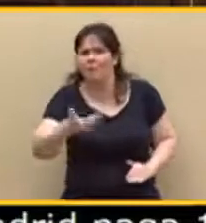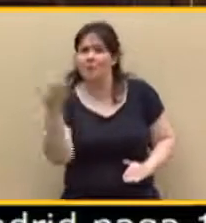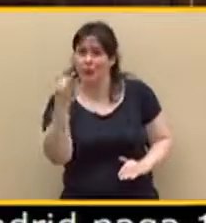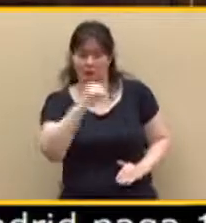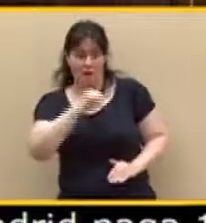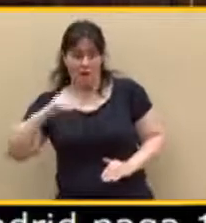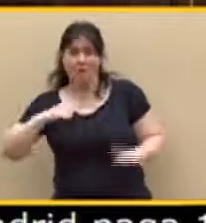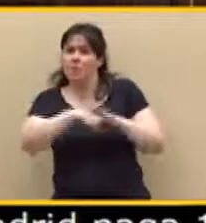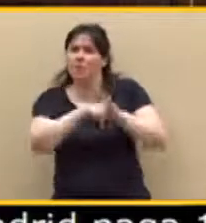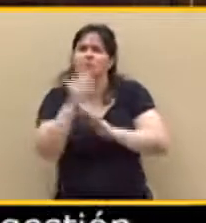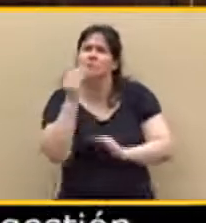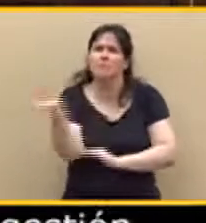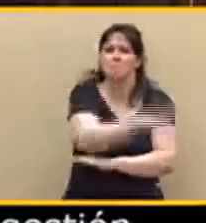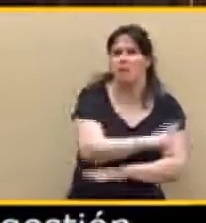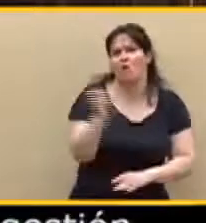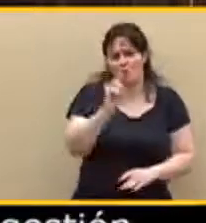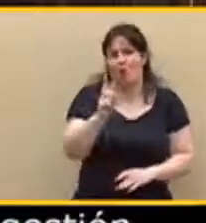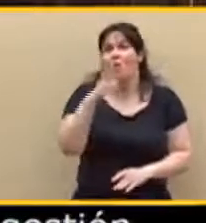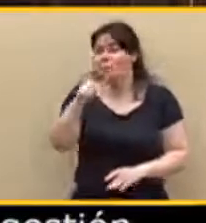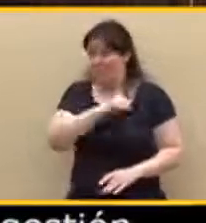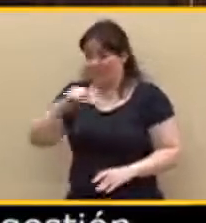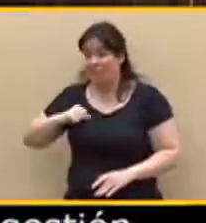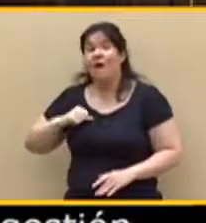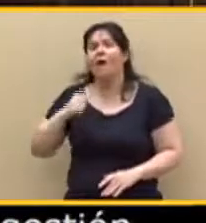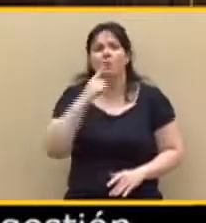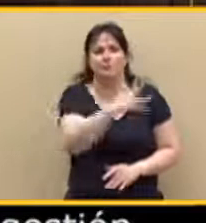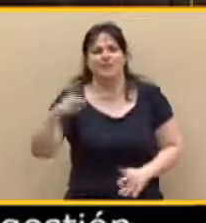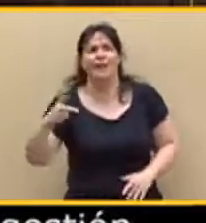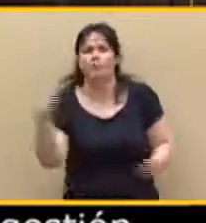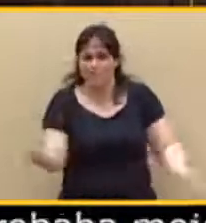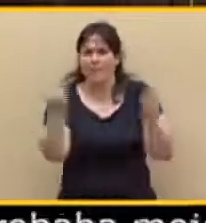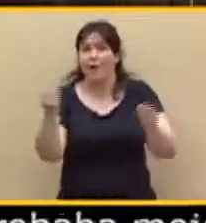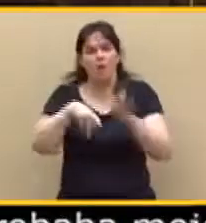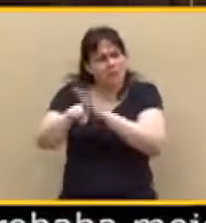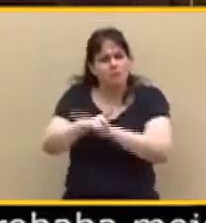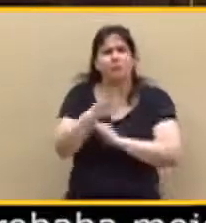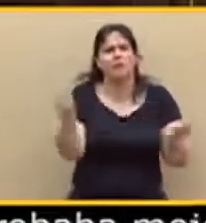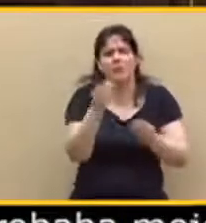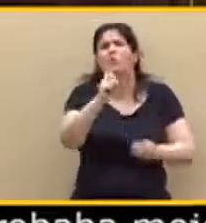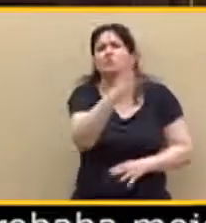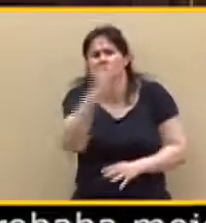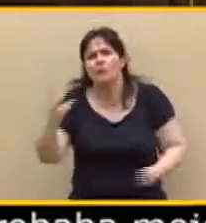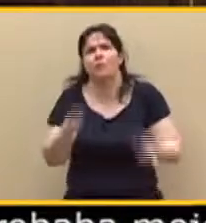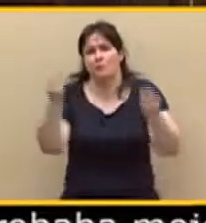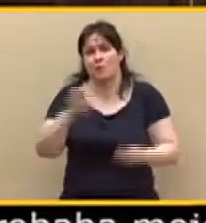gestionaba mejor, era de que desde lo privado, señorías, se robaba mejor, no que se gestionaba mejor, que se robaba mejor, señorías.